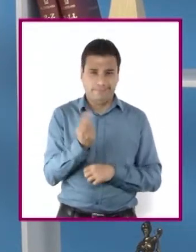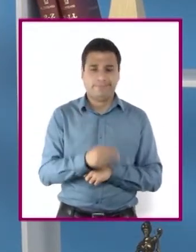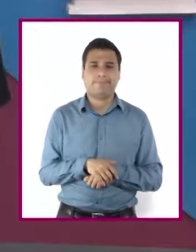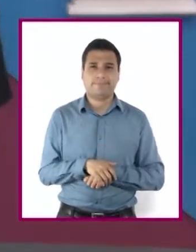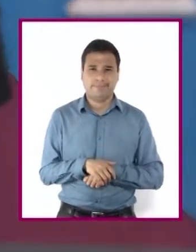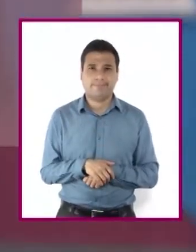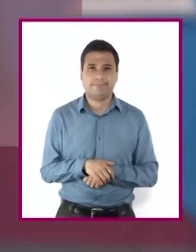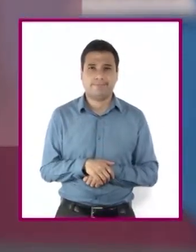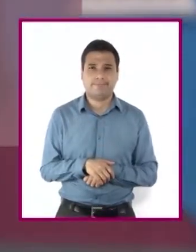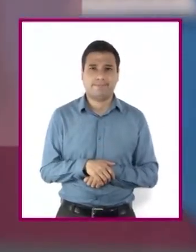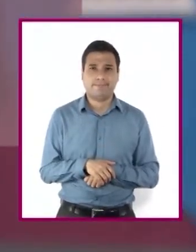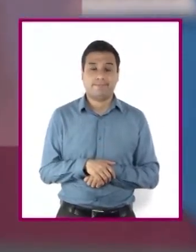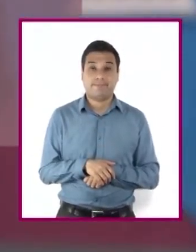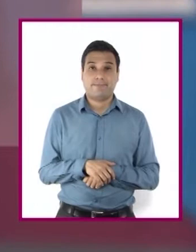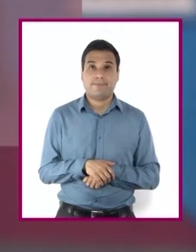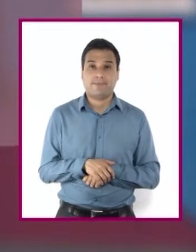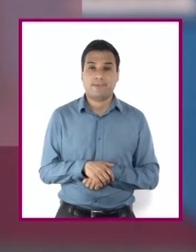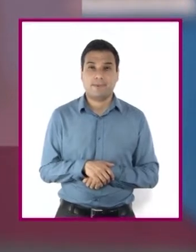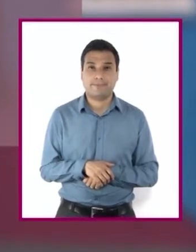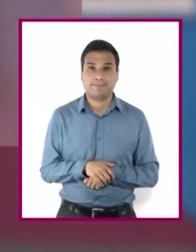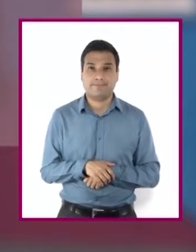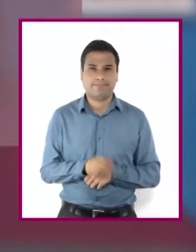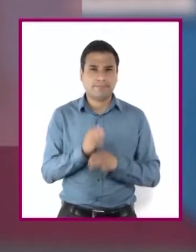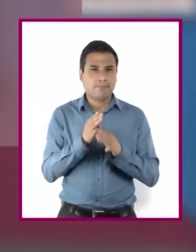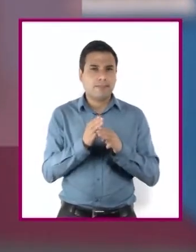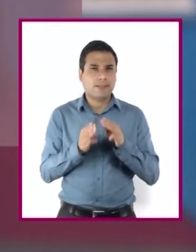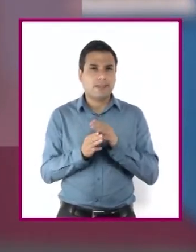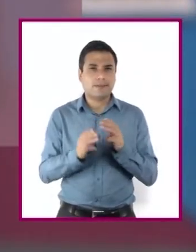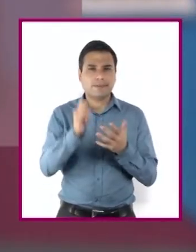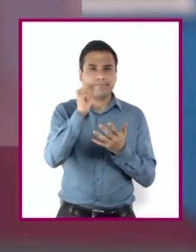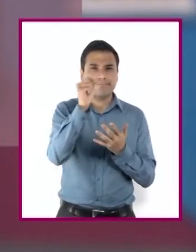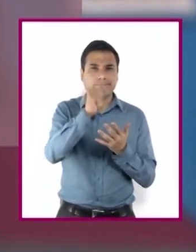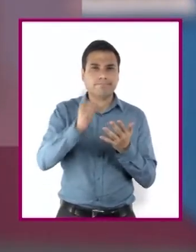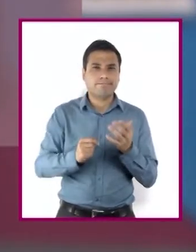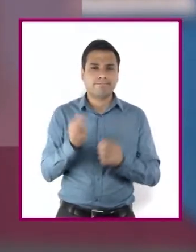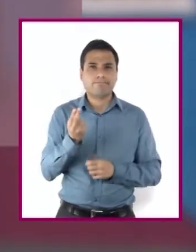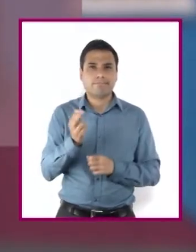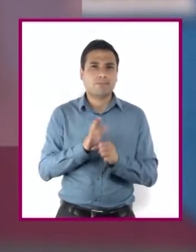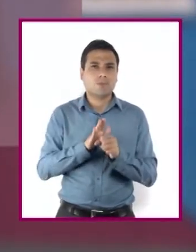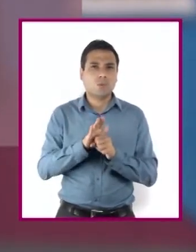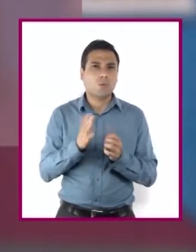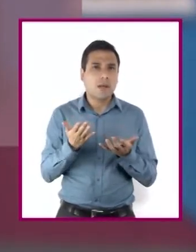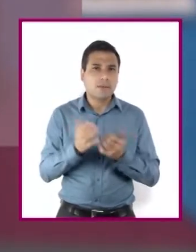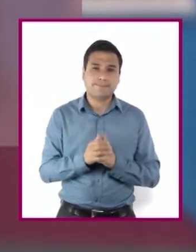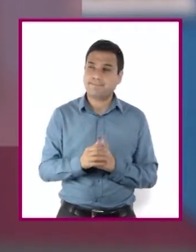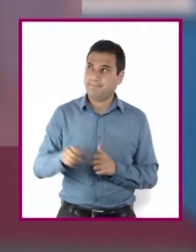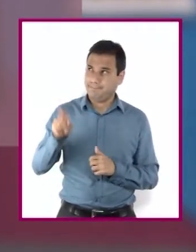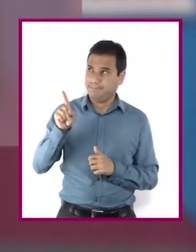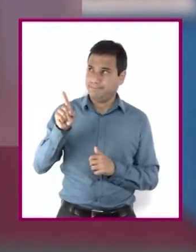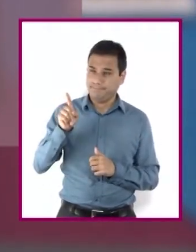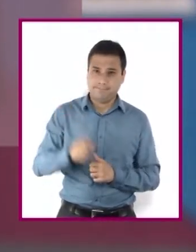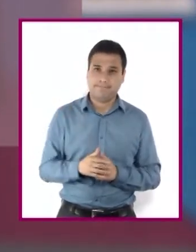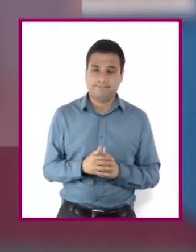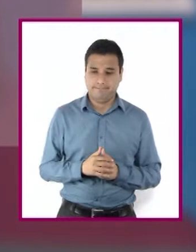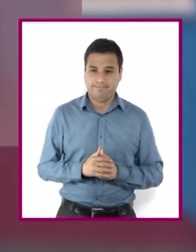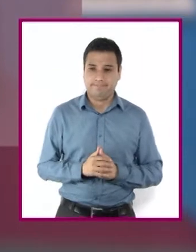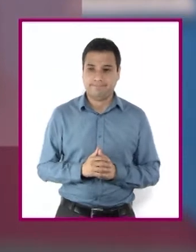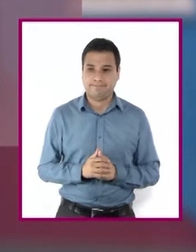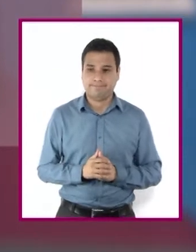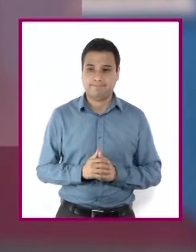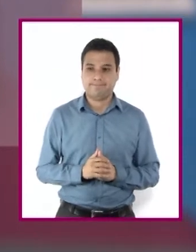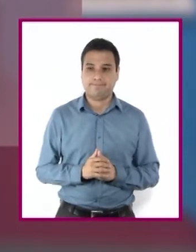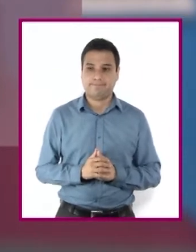sesión. También les invito a tener cerca su libro de texto, cuaderno u hojas blancas y lápiz